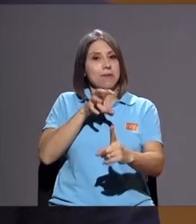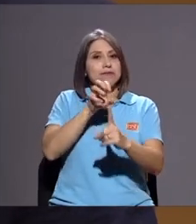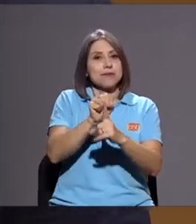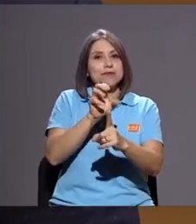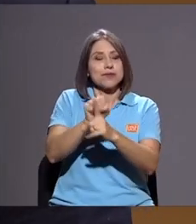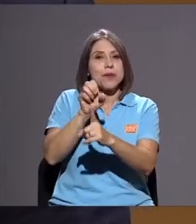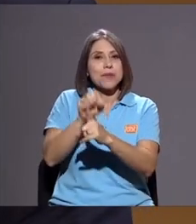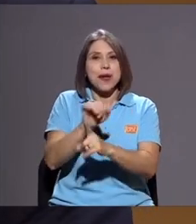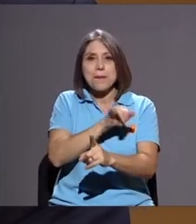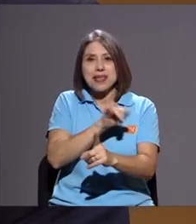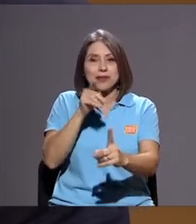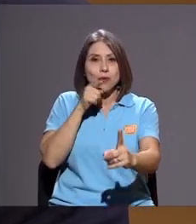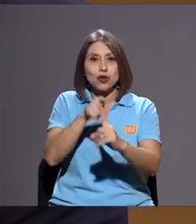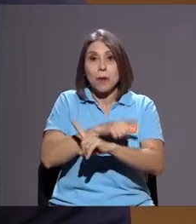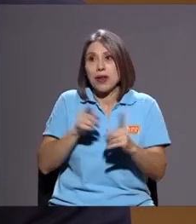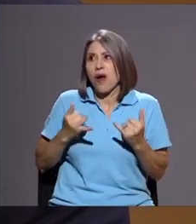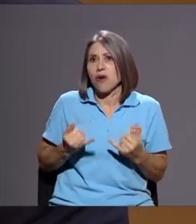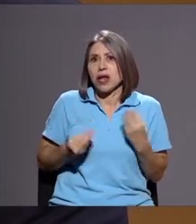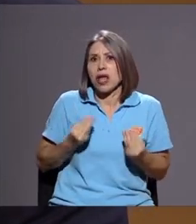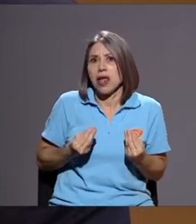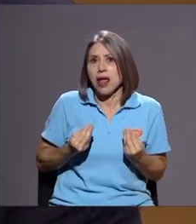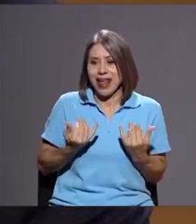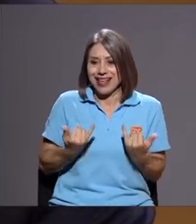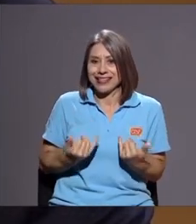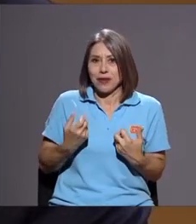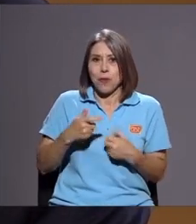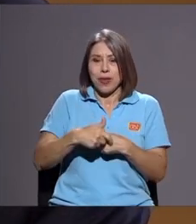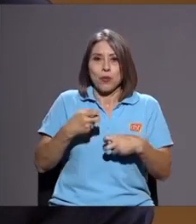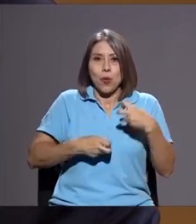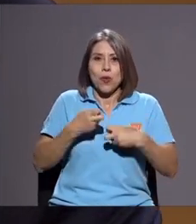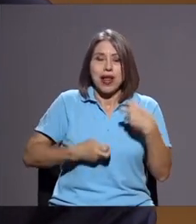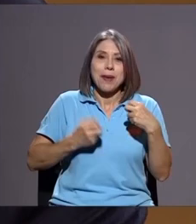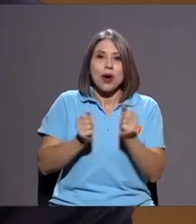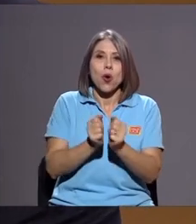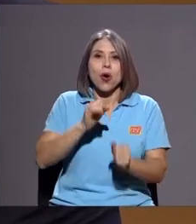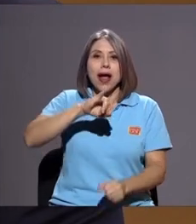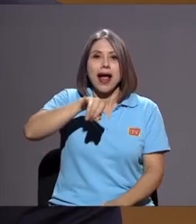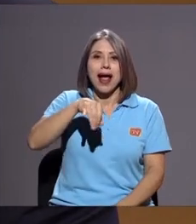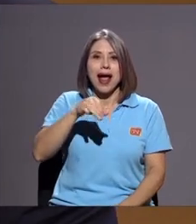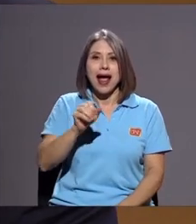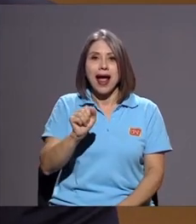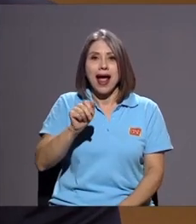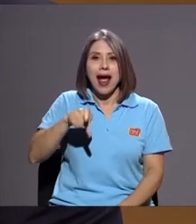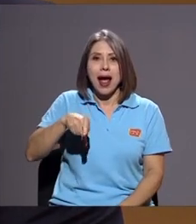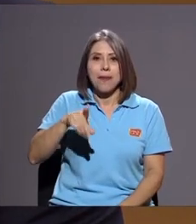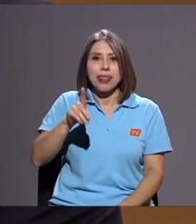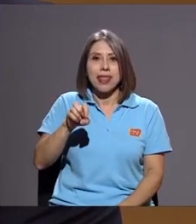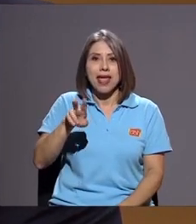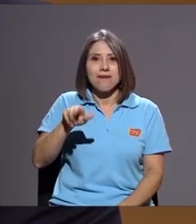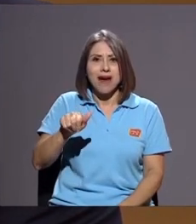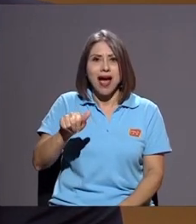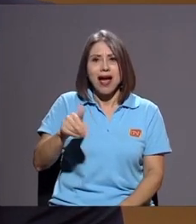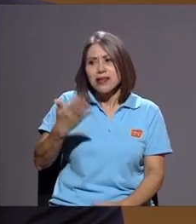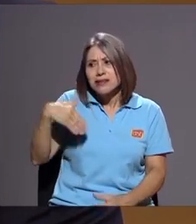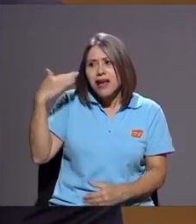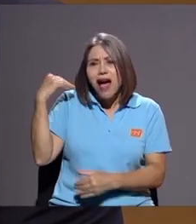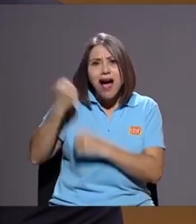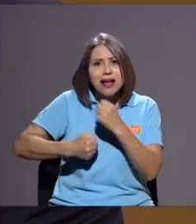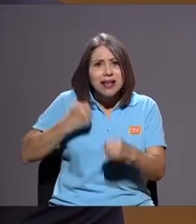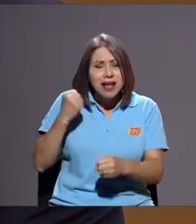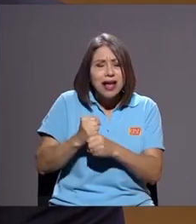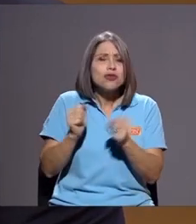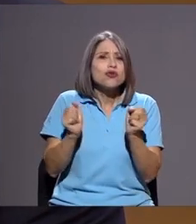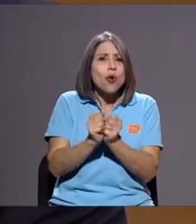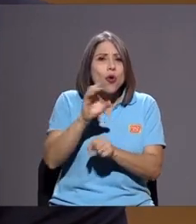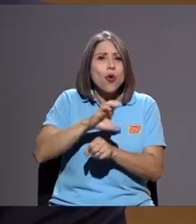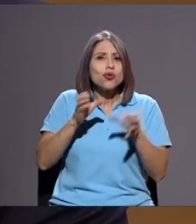estamos en un problema con javier o en ese momento hemos tenido un problema desde hacía muchos años con un consejo nacional de producción en vez de